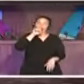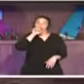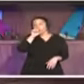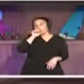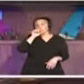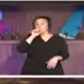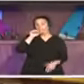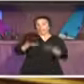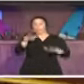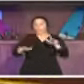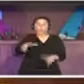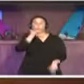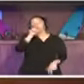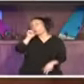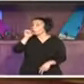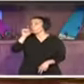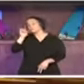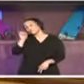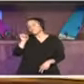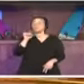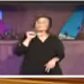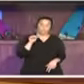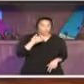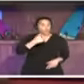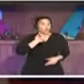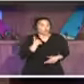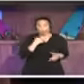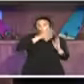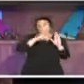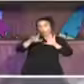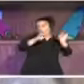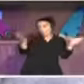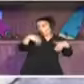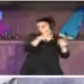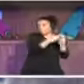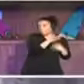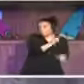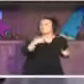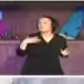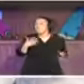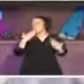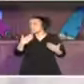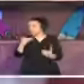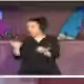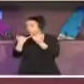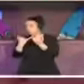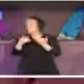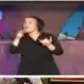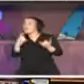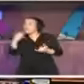pío, lagartero, pío, pío, pío, pío, pío. Yo no tengo duna como hay más paloma, pero gracias a ti te ganó una